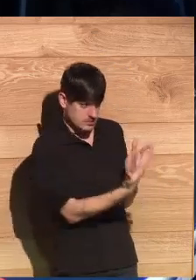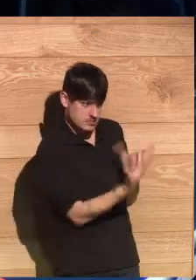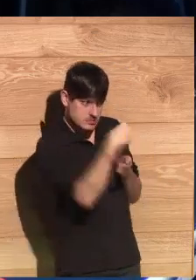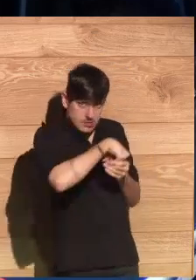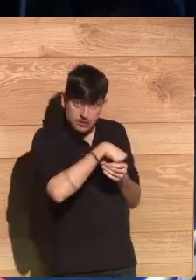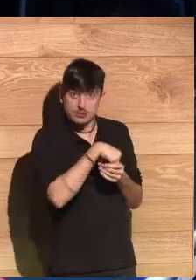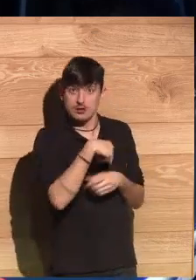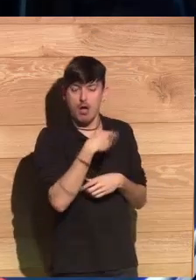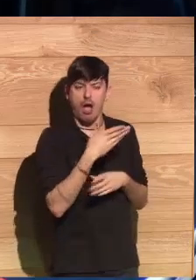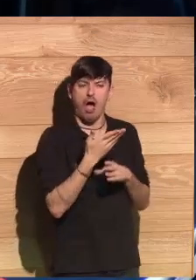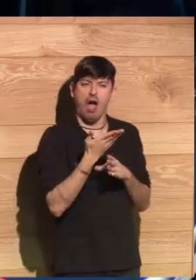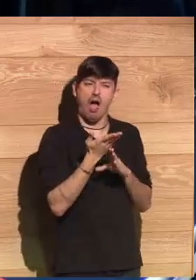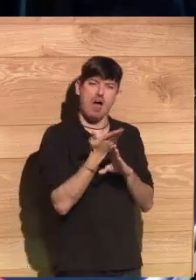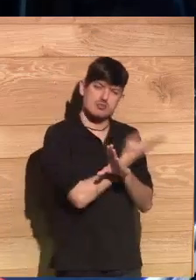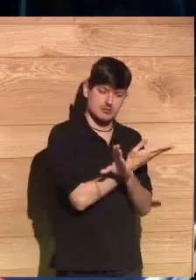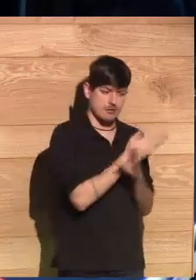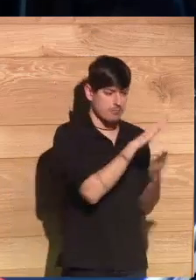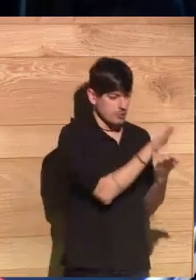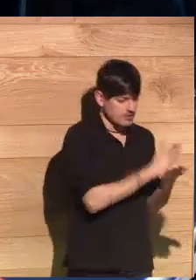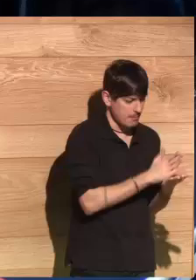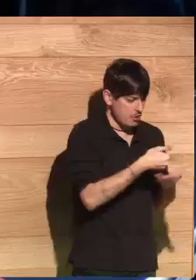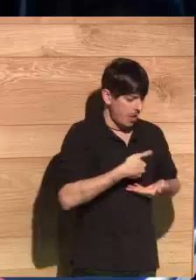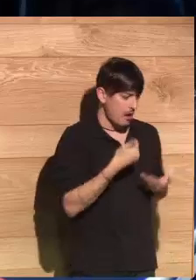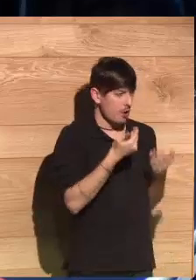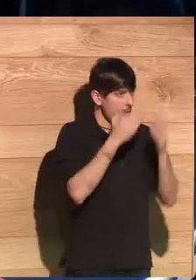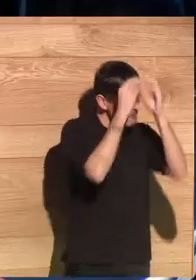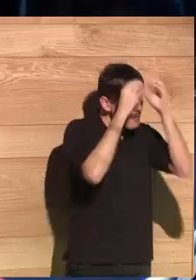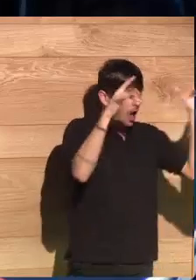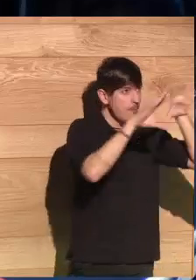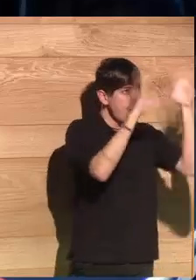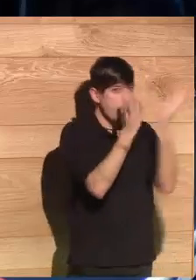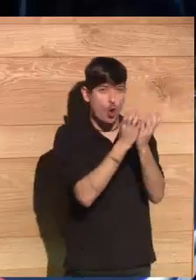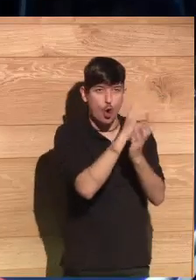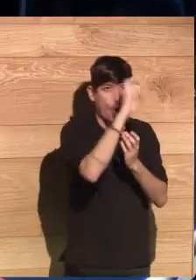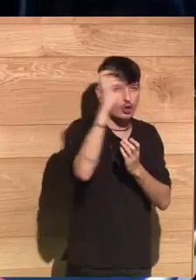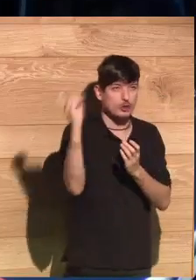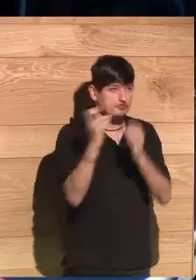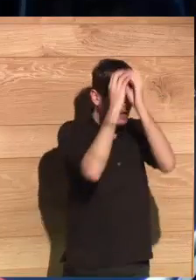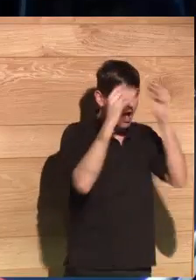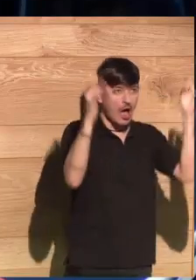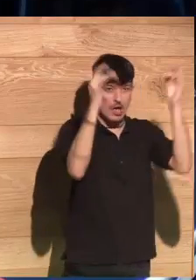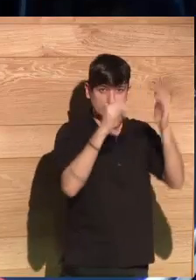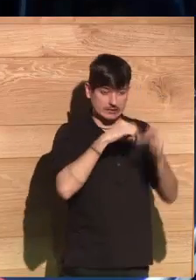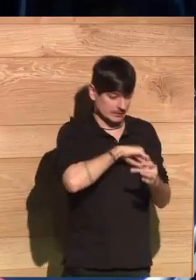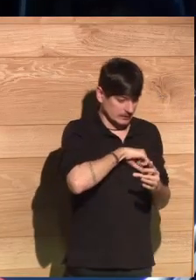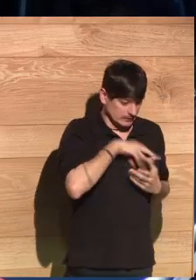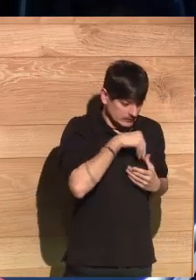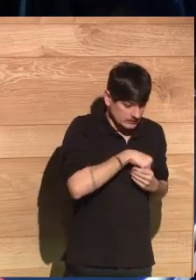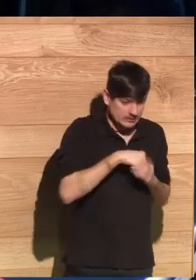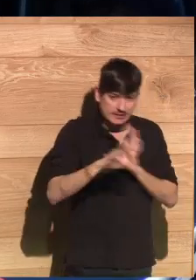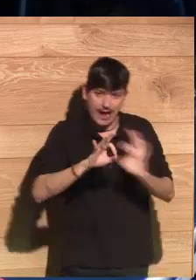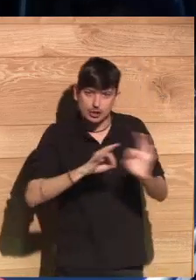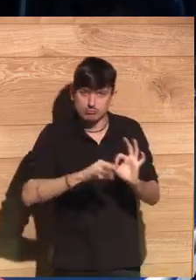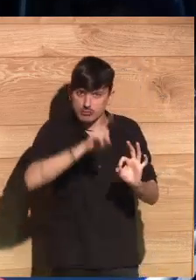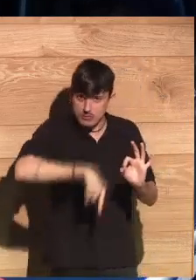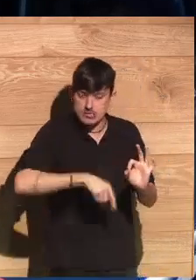la poesía me ayudaba a evocar otros mundos, unas sensaciones interiores. El teatro ha sido un espacio muy importante